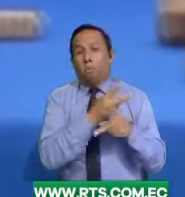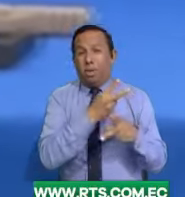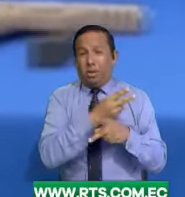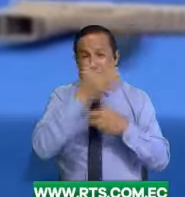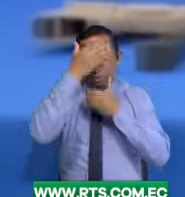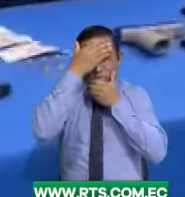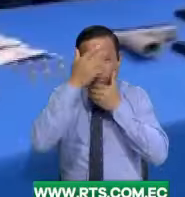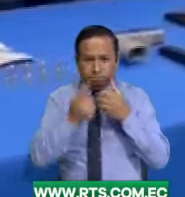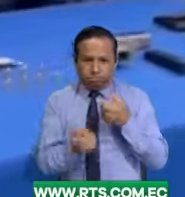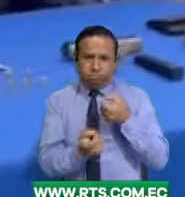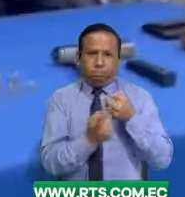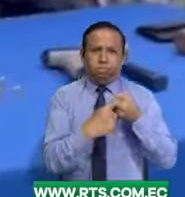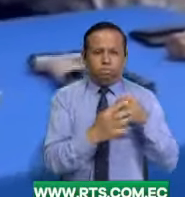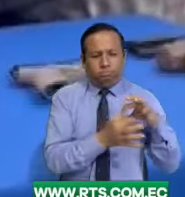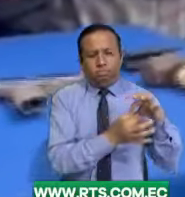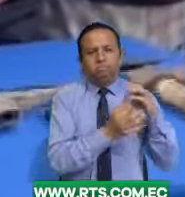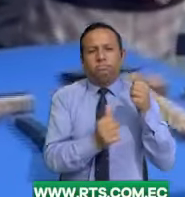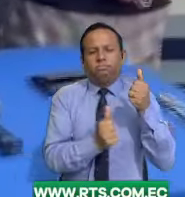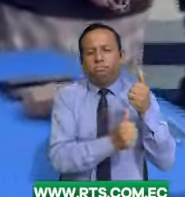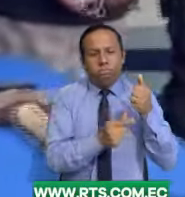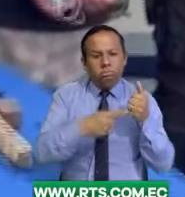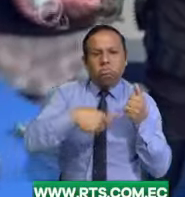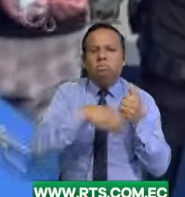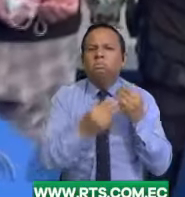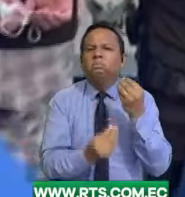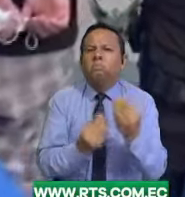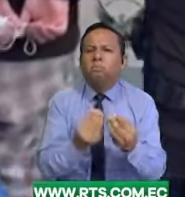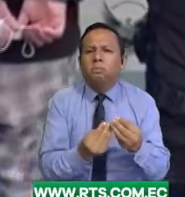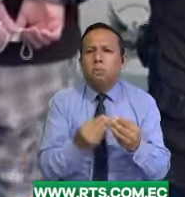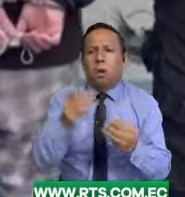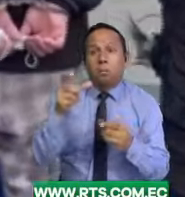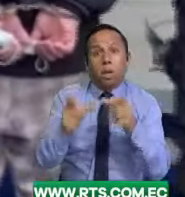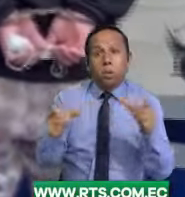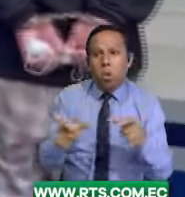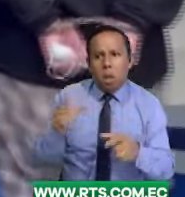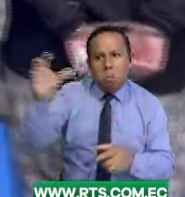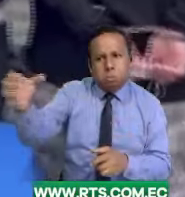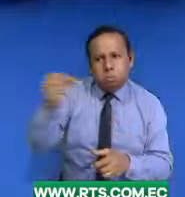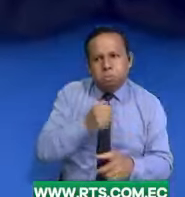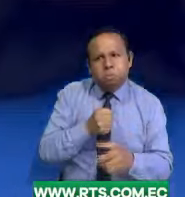delictiva que se dedicaba específicamente a cometer secuestros y que minutos antes